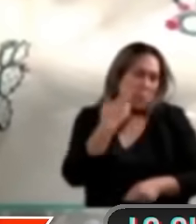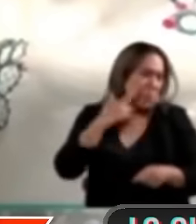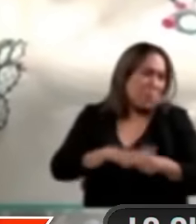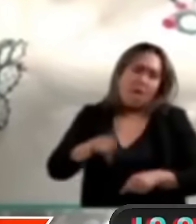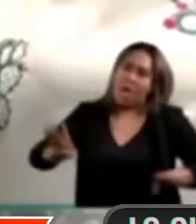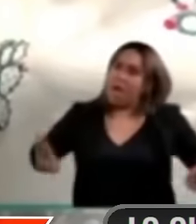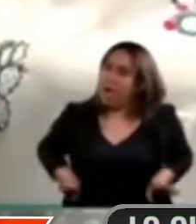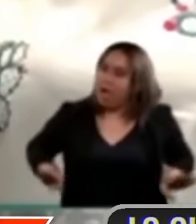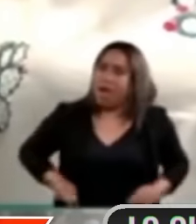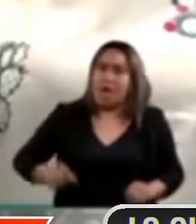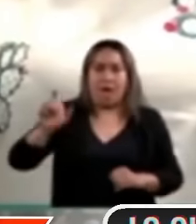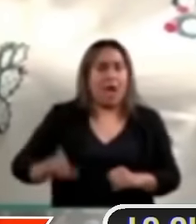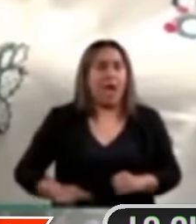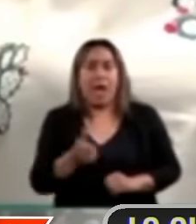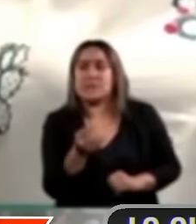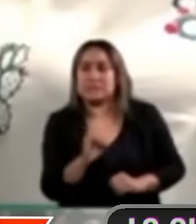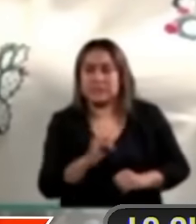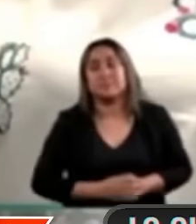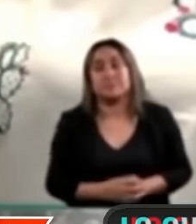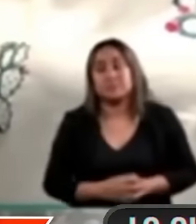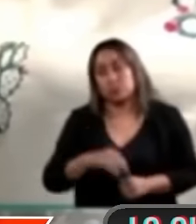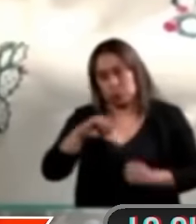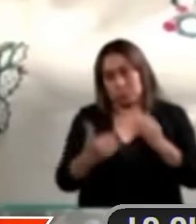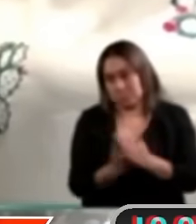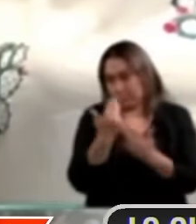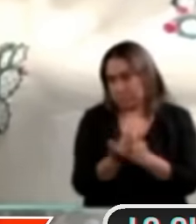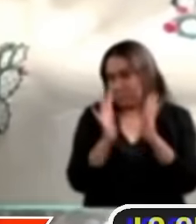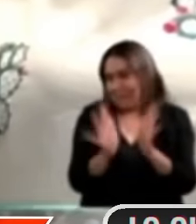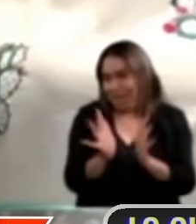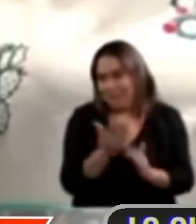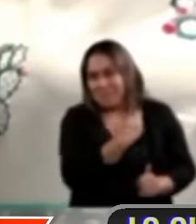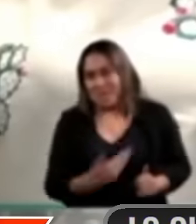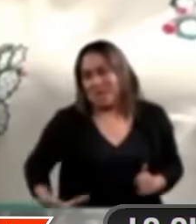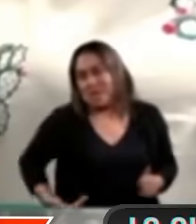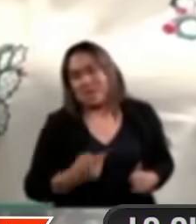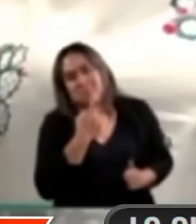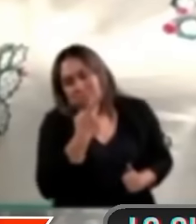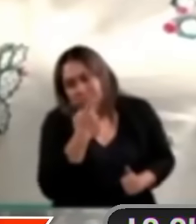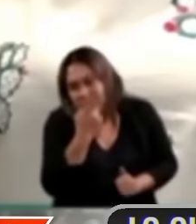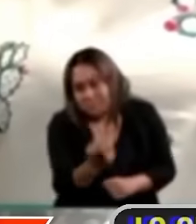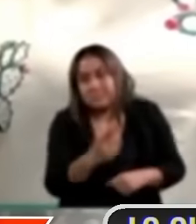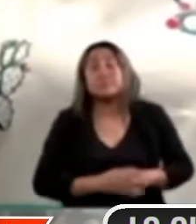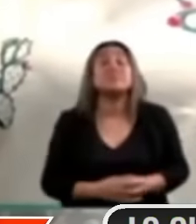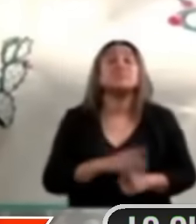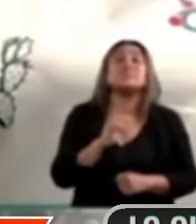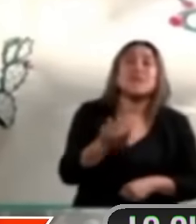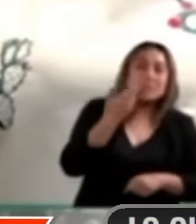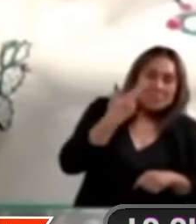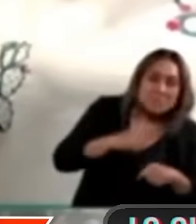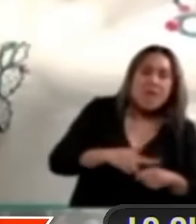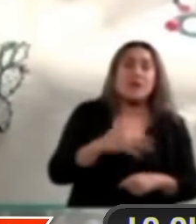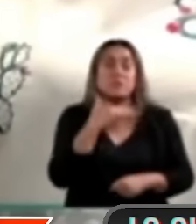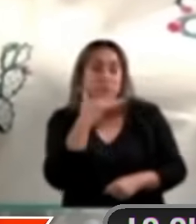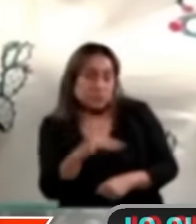hacer. Ya lo dijo esta mañana el presidente de la República, la corrupción no